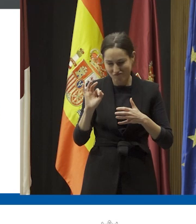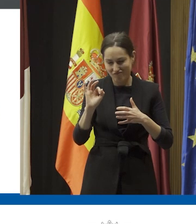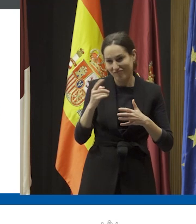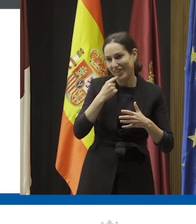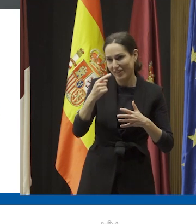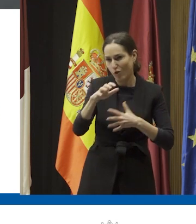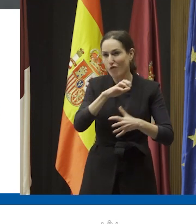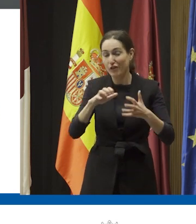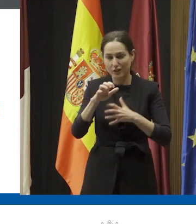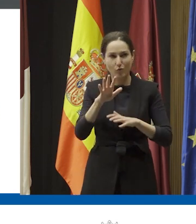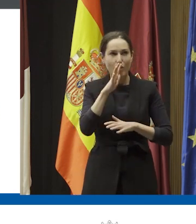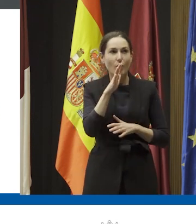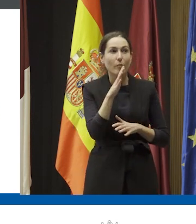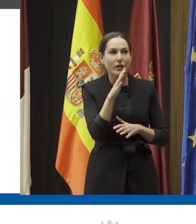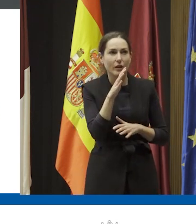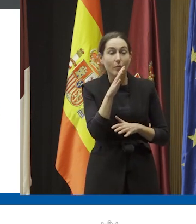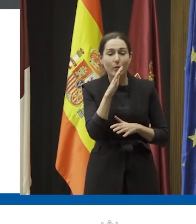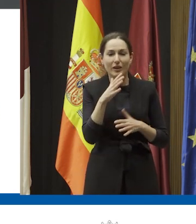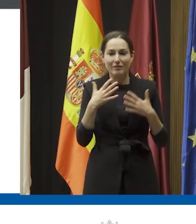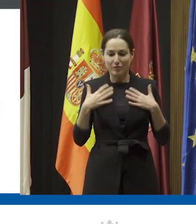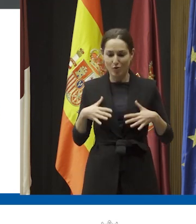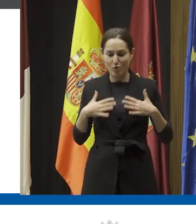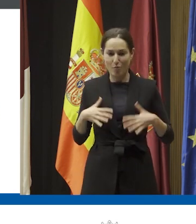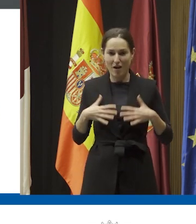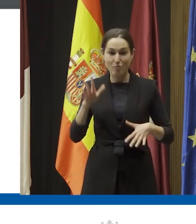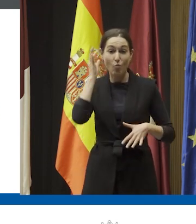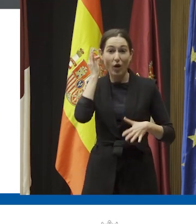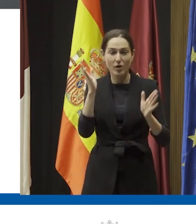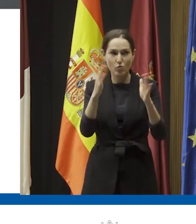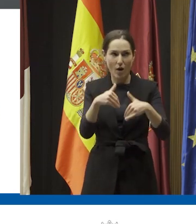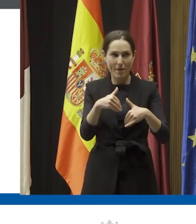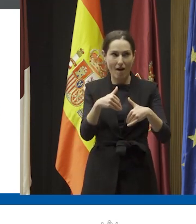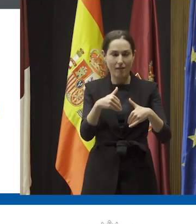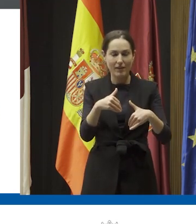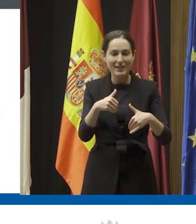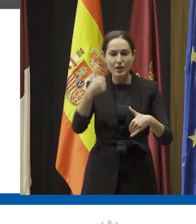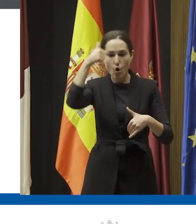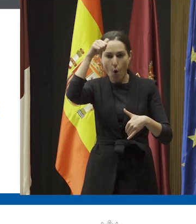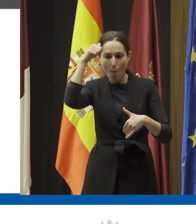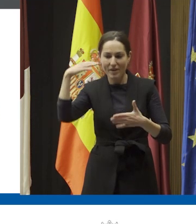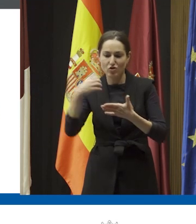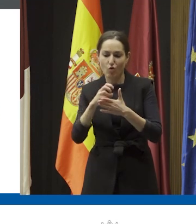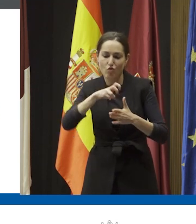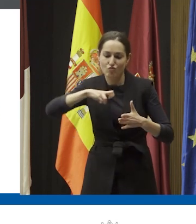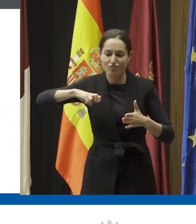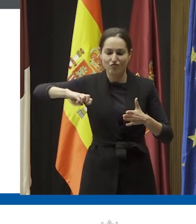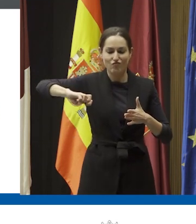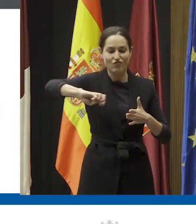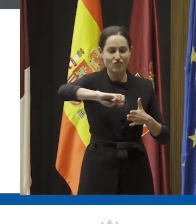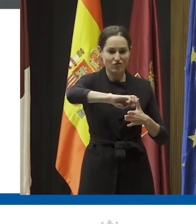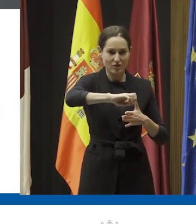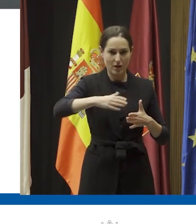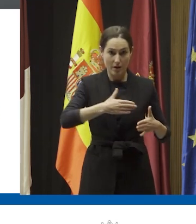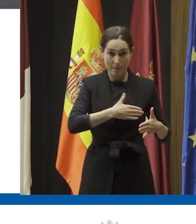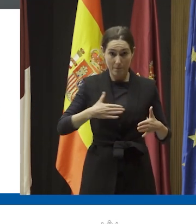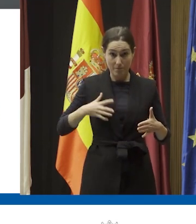puritano? Porque aparecía una mujer desnuda, rodeada de varones. Esto no es oportuno, incluso en aquella